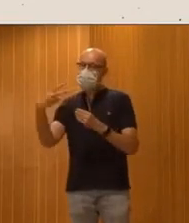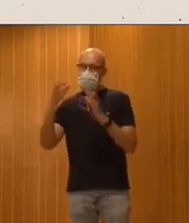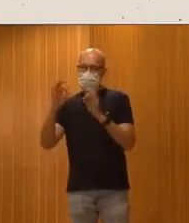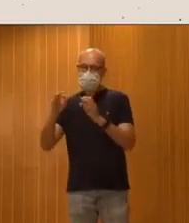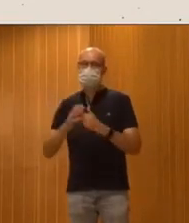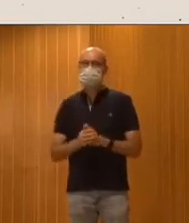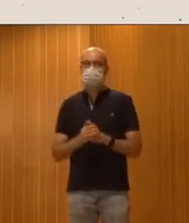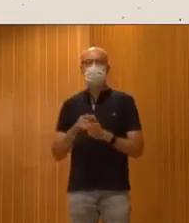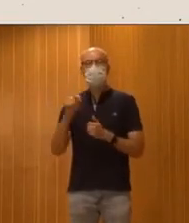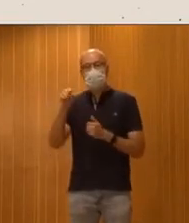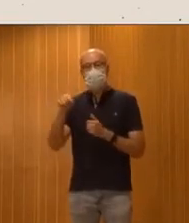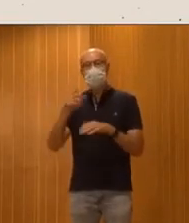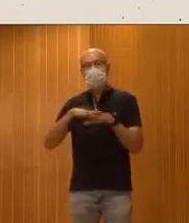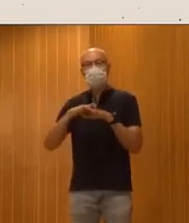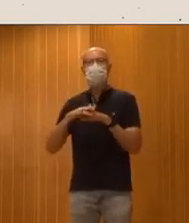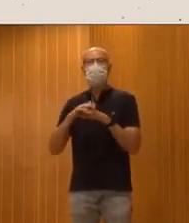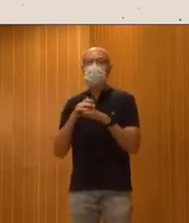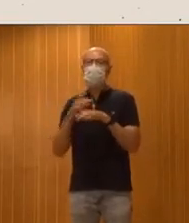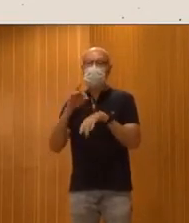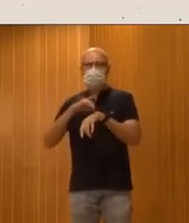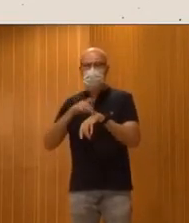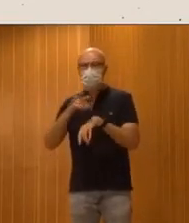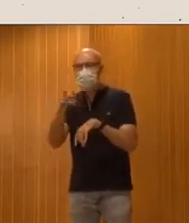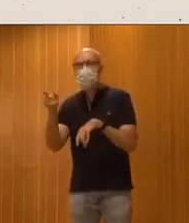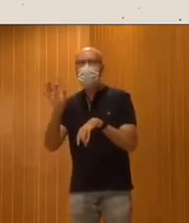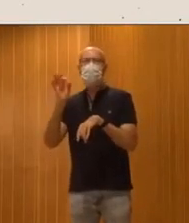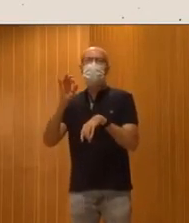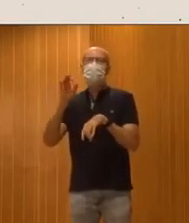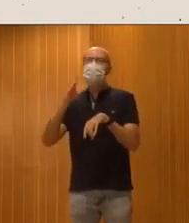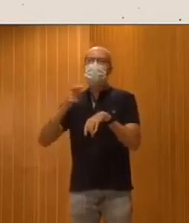podemos formar a médicos, a no médicos,